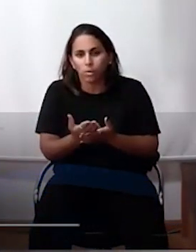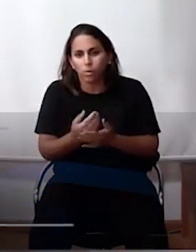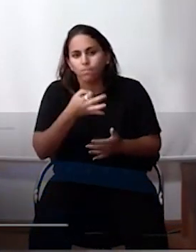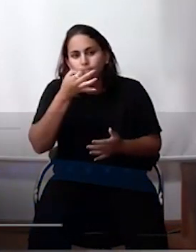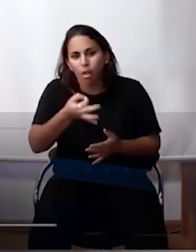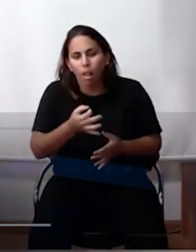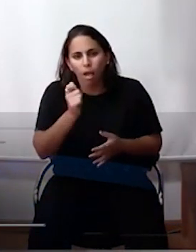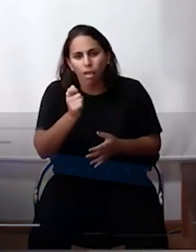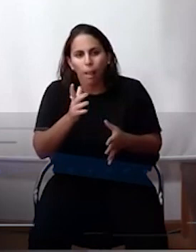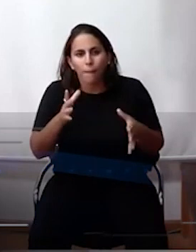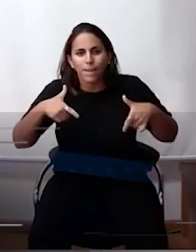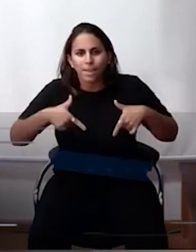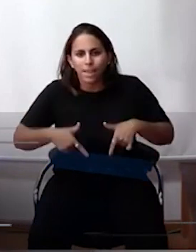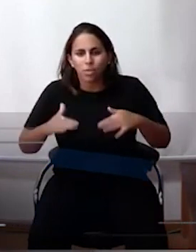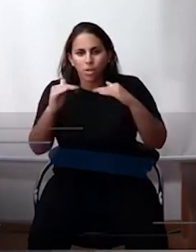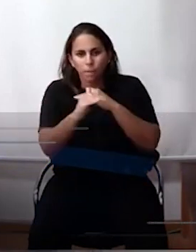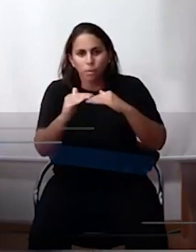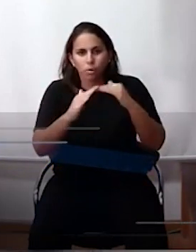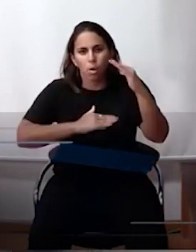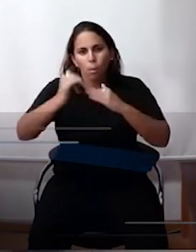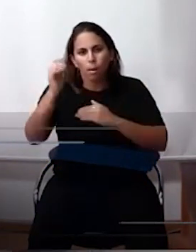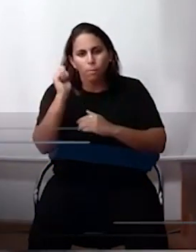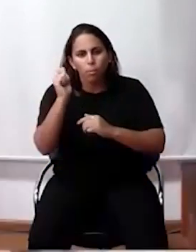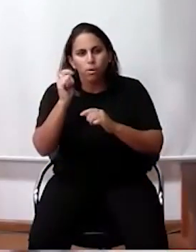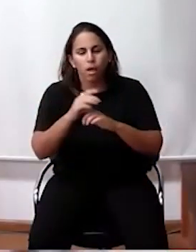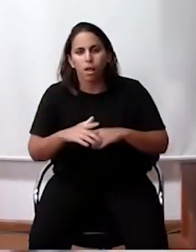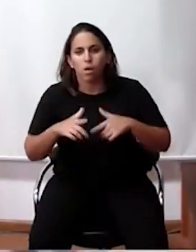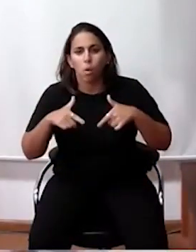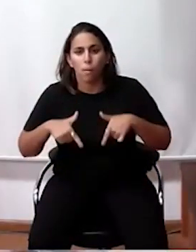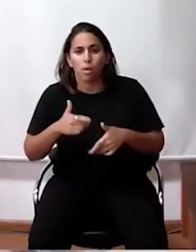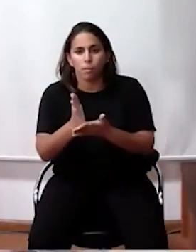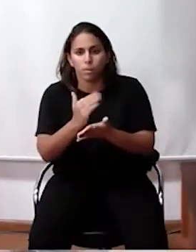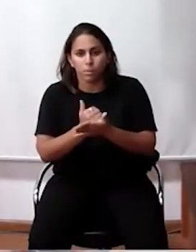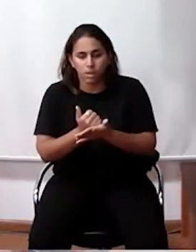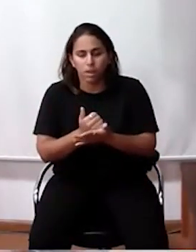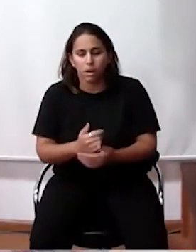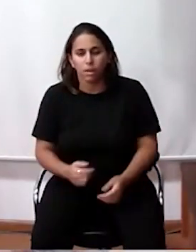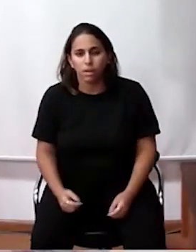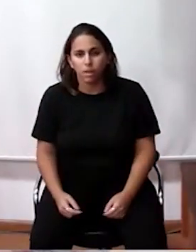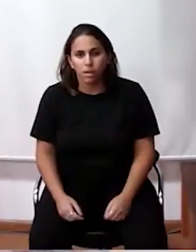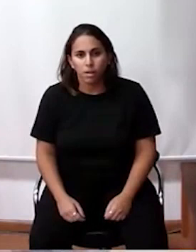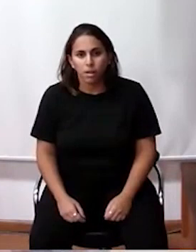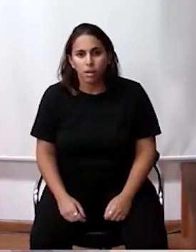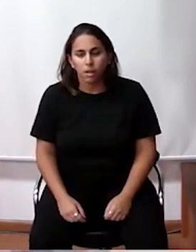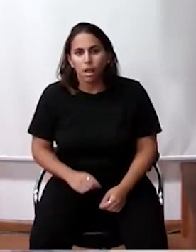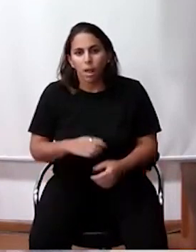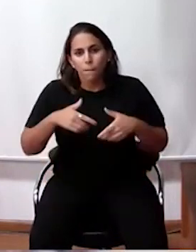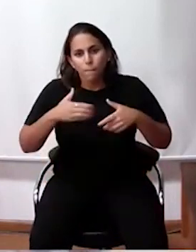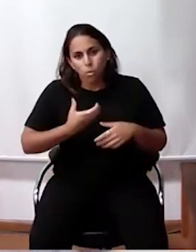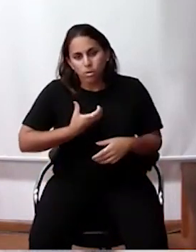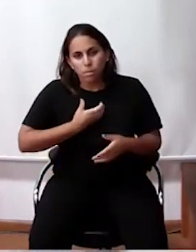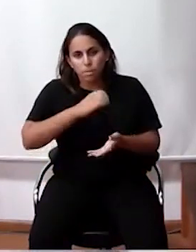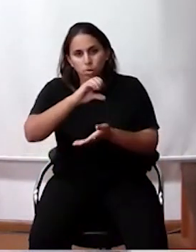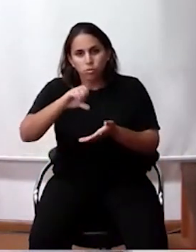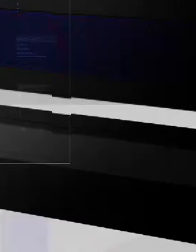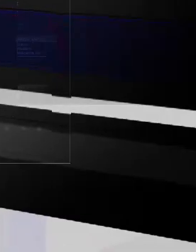trasladadas al Ministerio de transporte y Obras Públicas al gobierno departamental al municipio de Ciudad del plata y a la prensa en